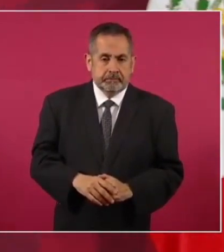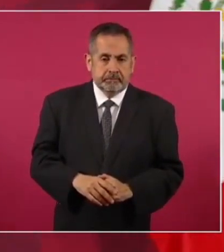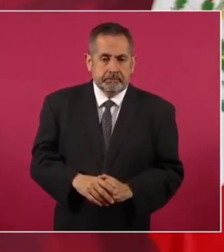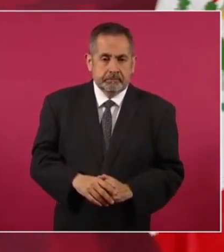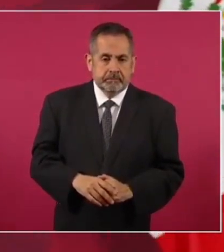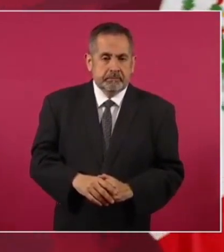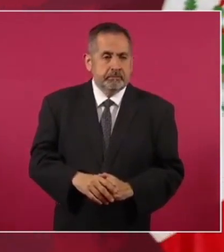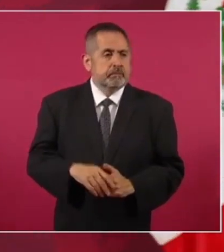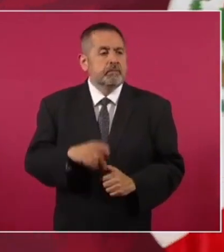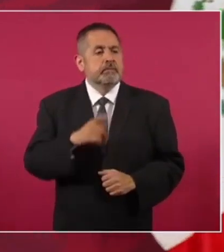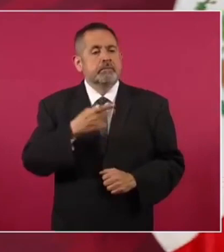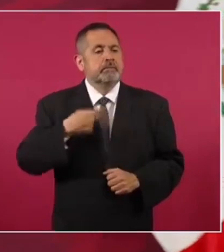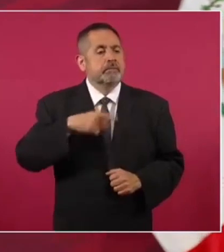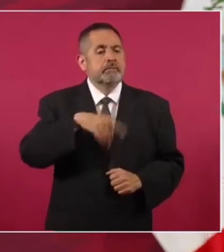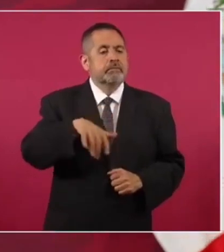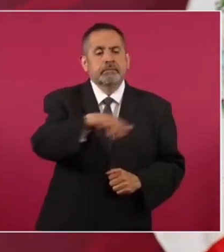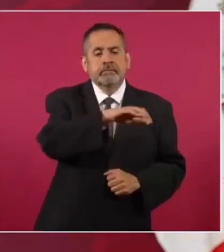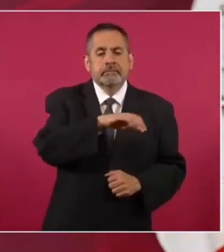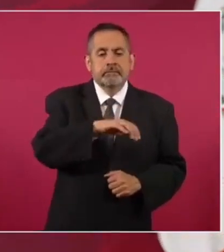laguneros